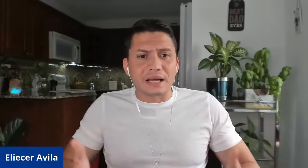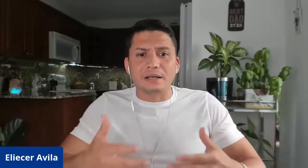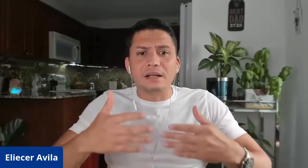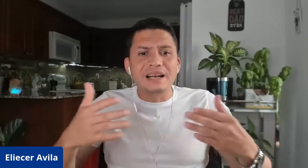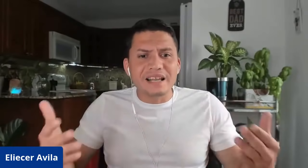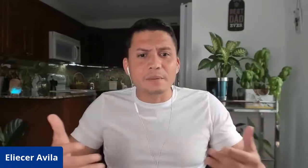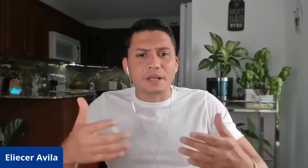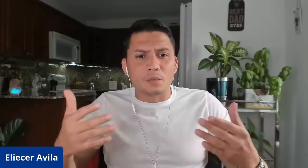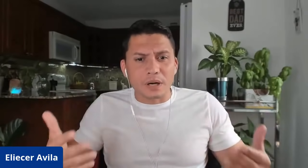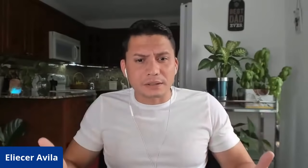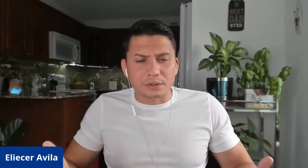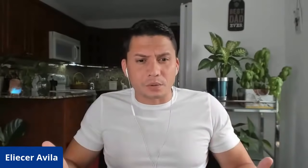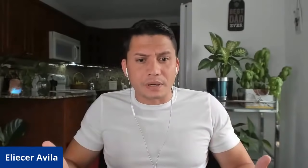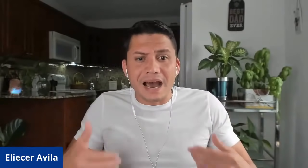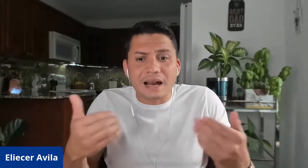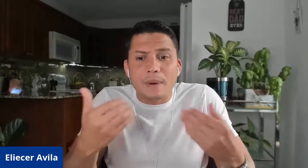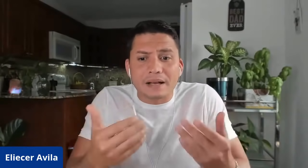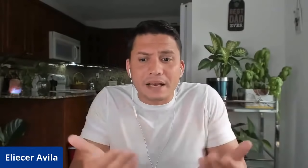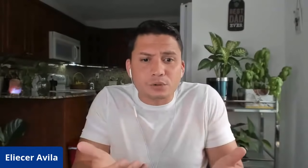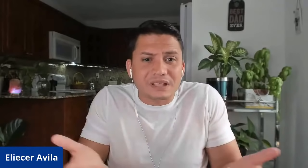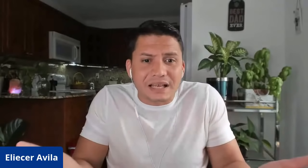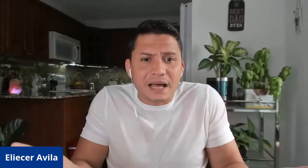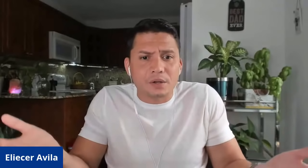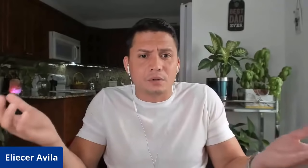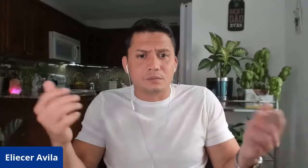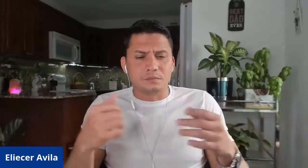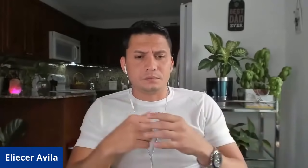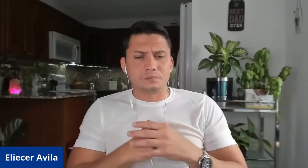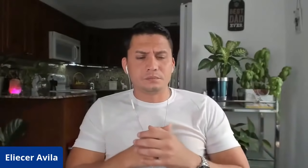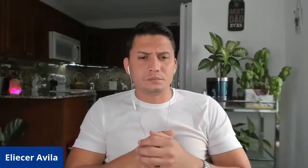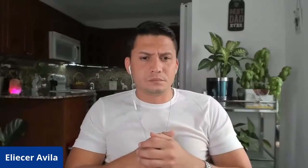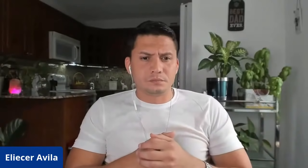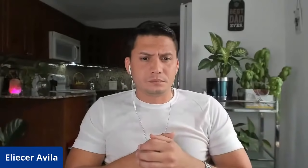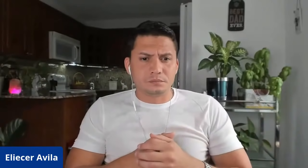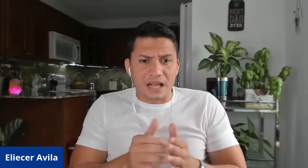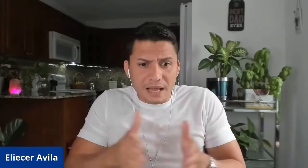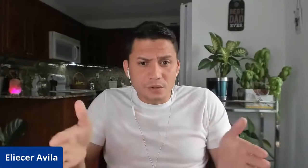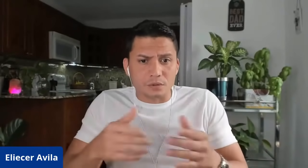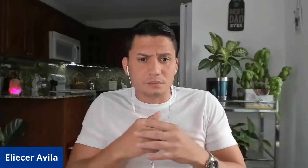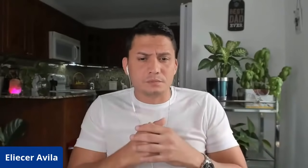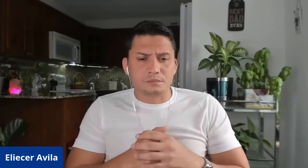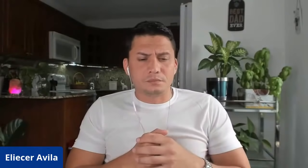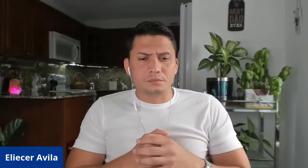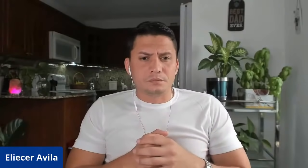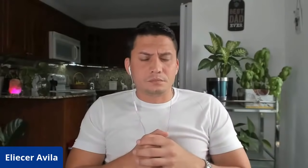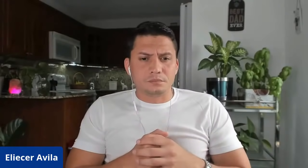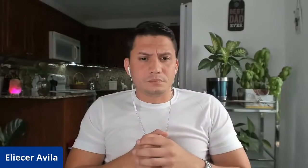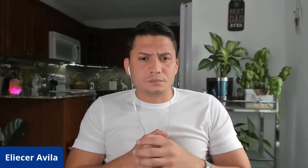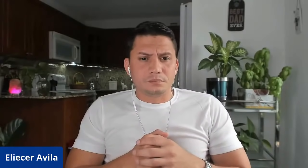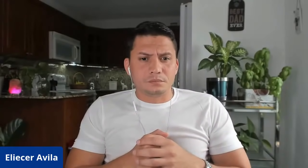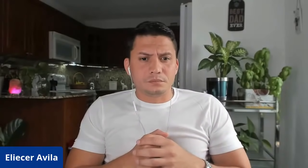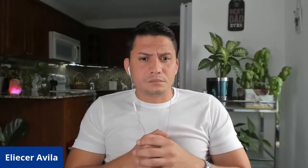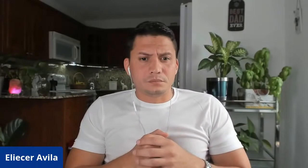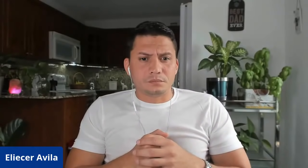occidental libre y democrático gana más que eso de salario al año